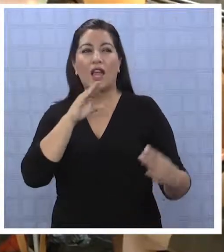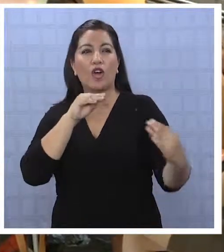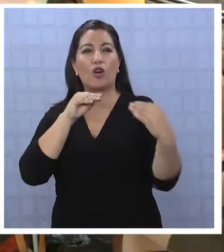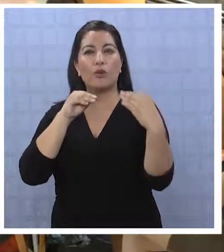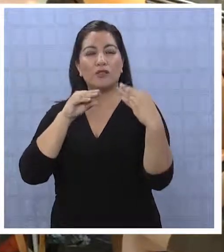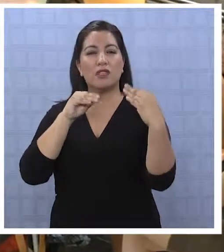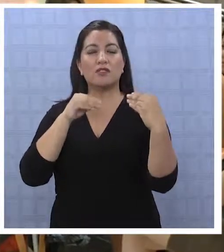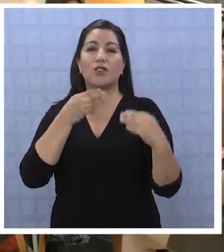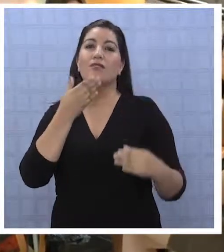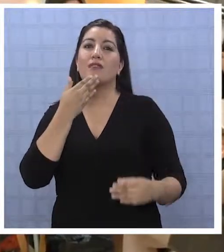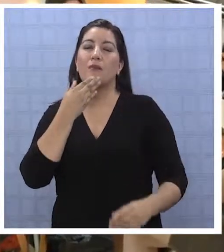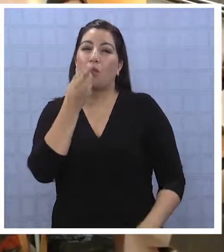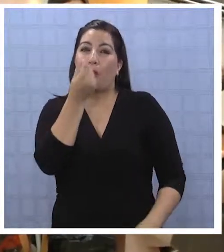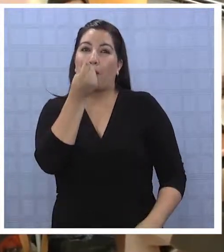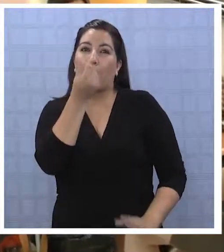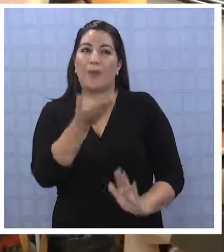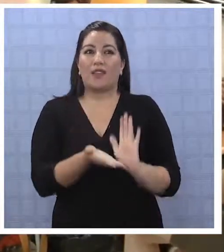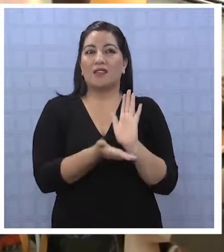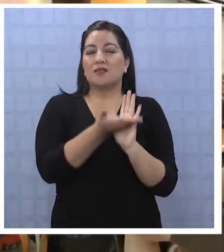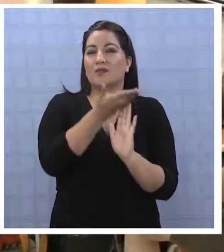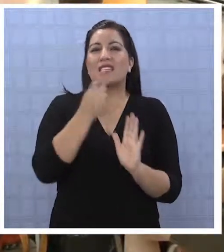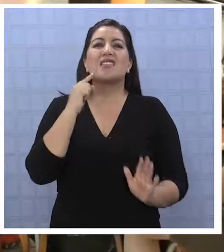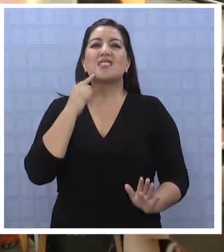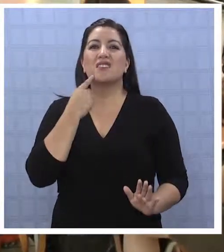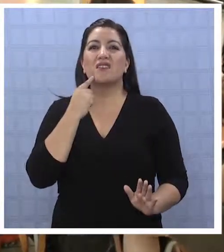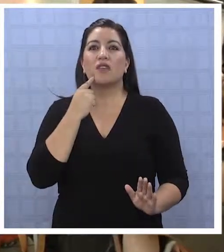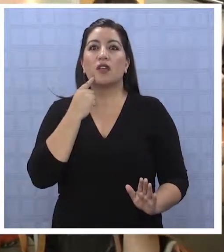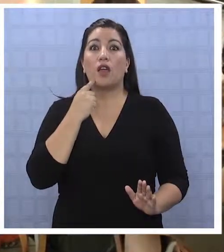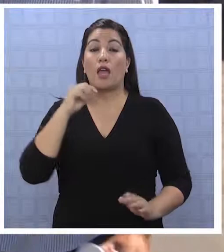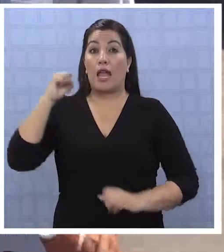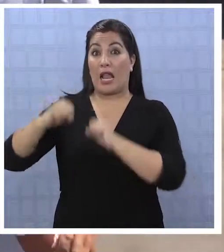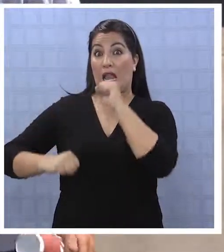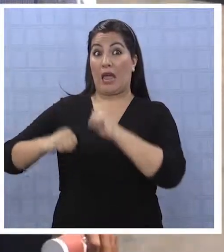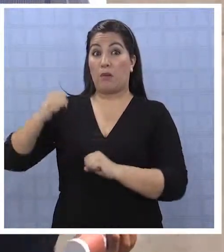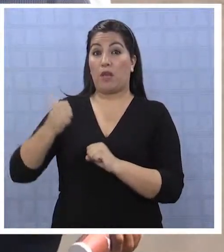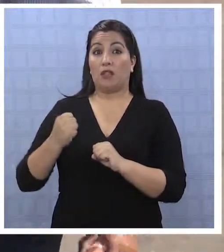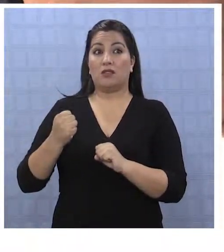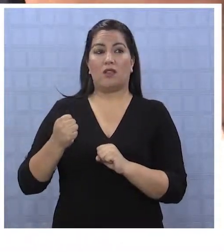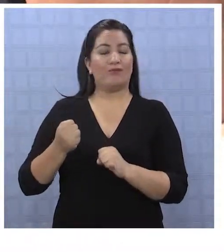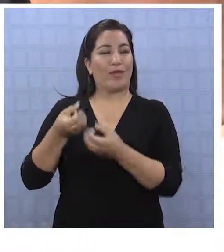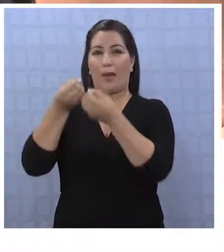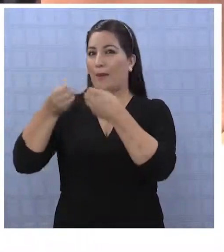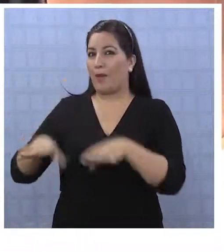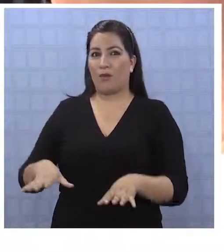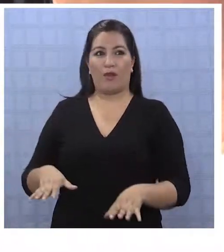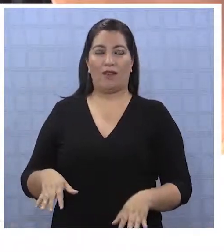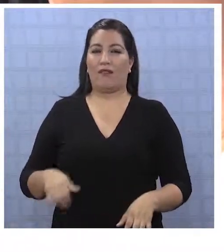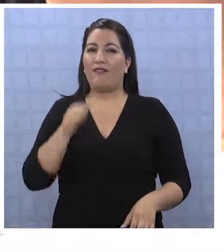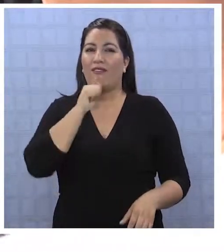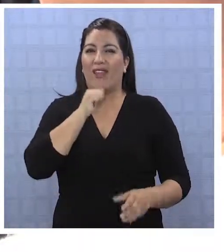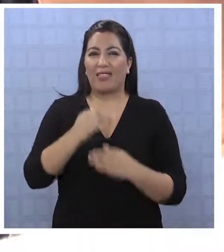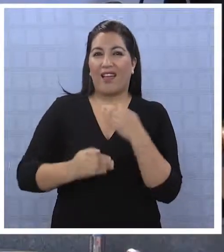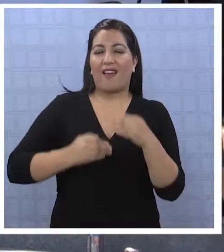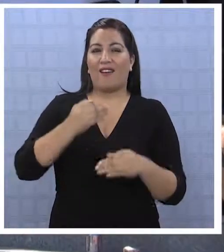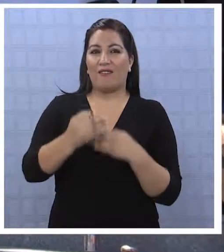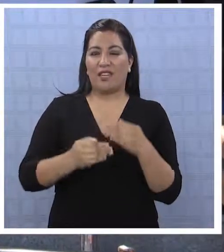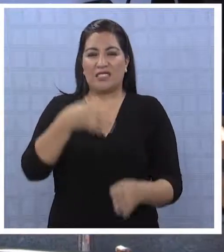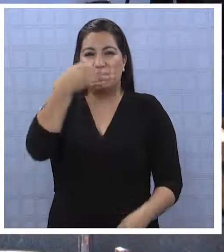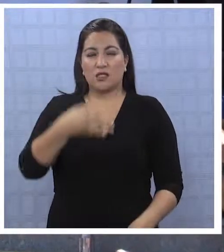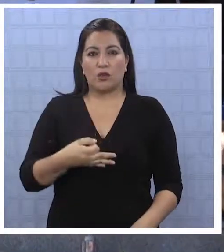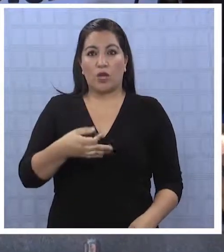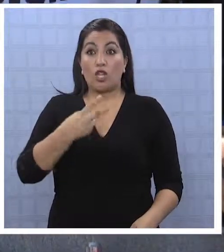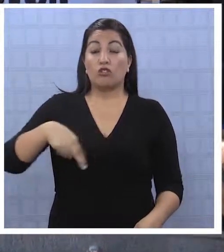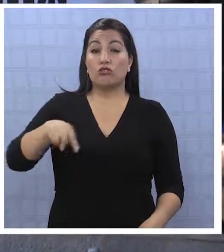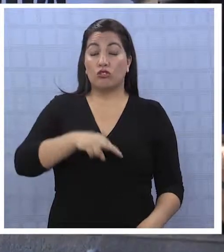por el tema del alza de tarifa que significan la ruina de muchas empresas todavía no hay avances concretos aunque no